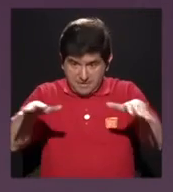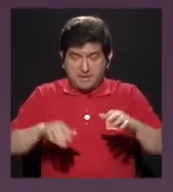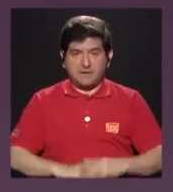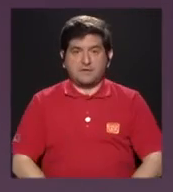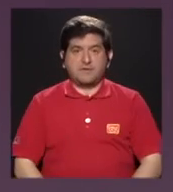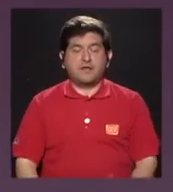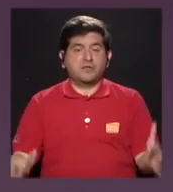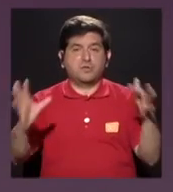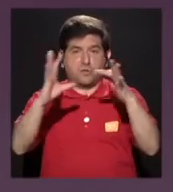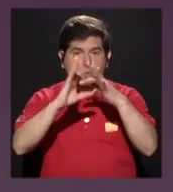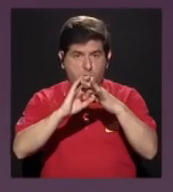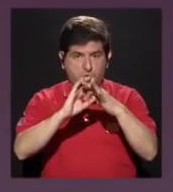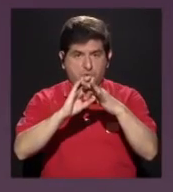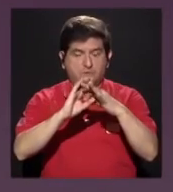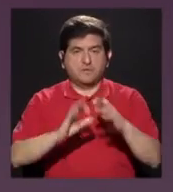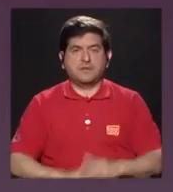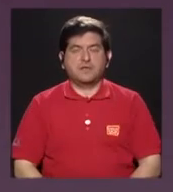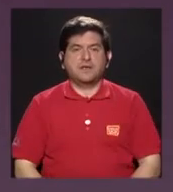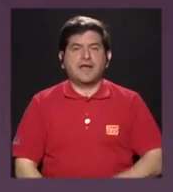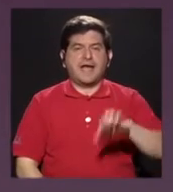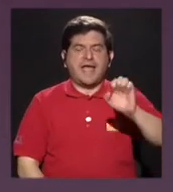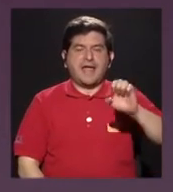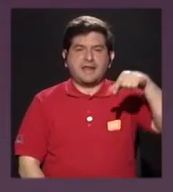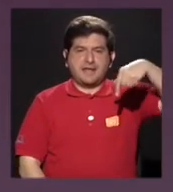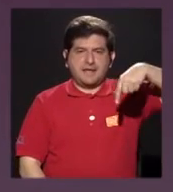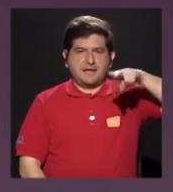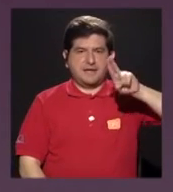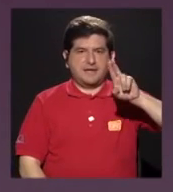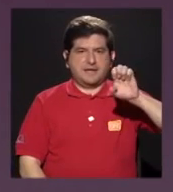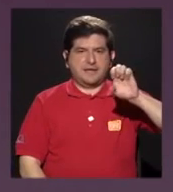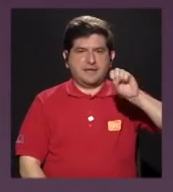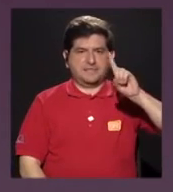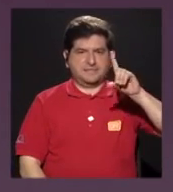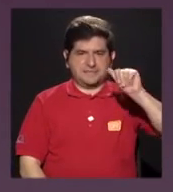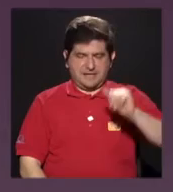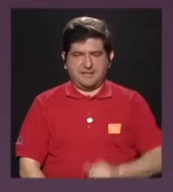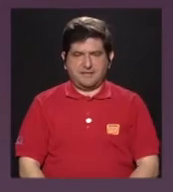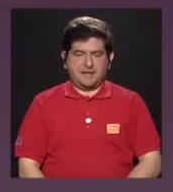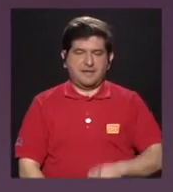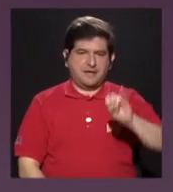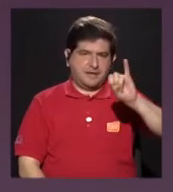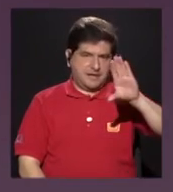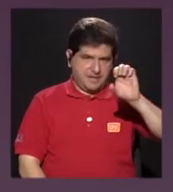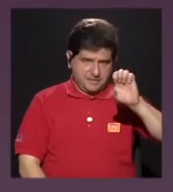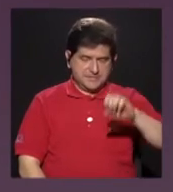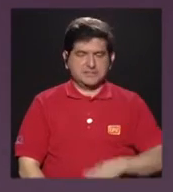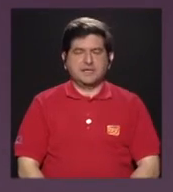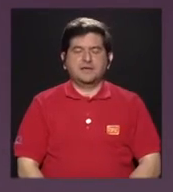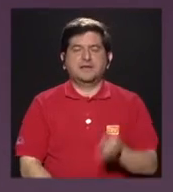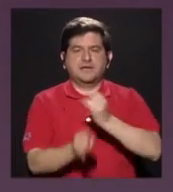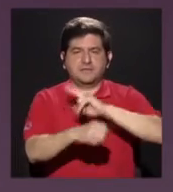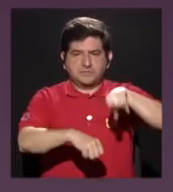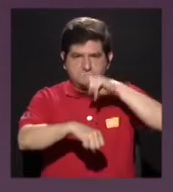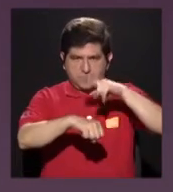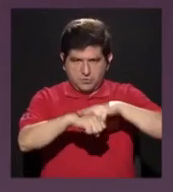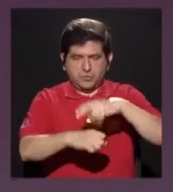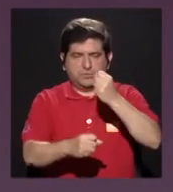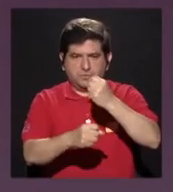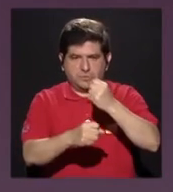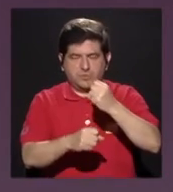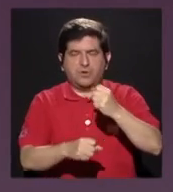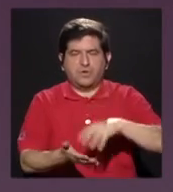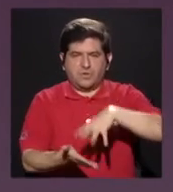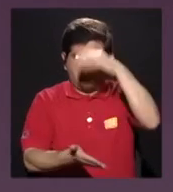bueno coordinada por enrique sada que es dice estaba el inah somos tres